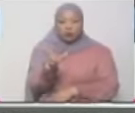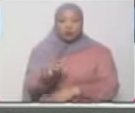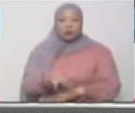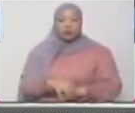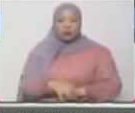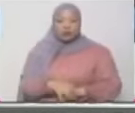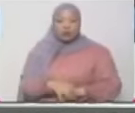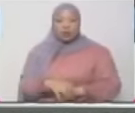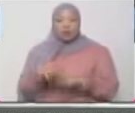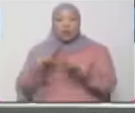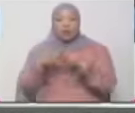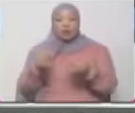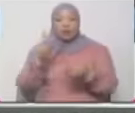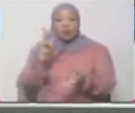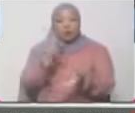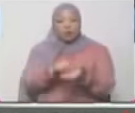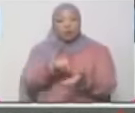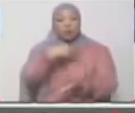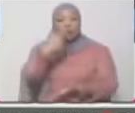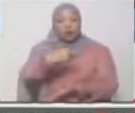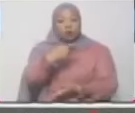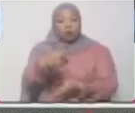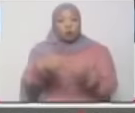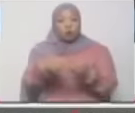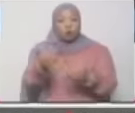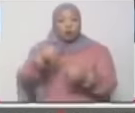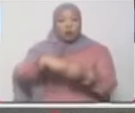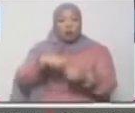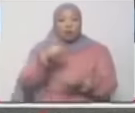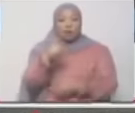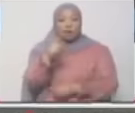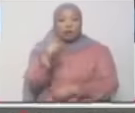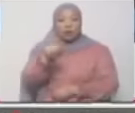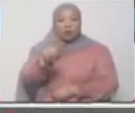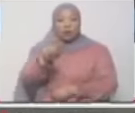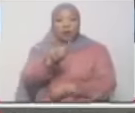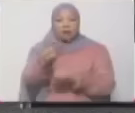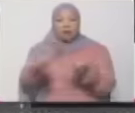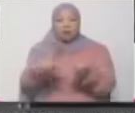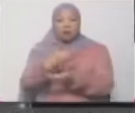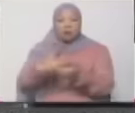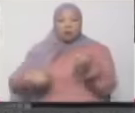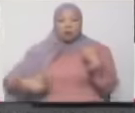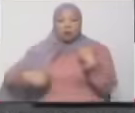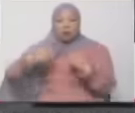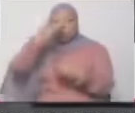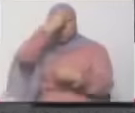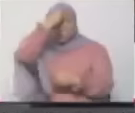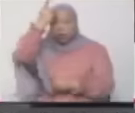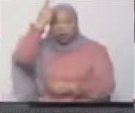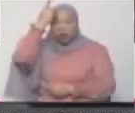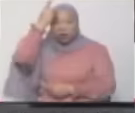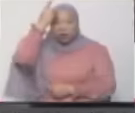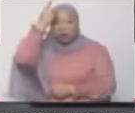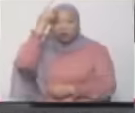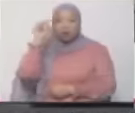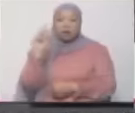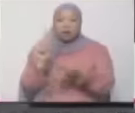al gran Polo Patriótico. Aquí está su primer vicepresidente, Diosdado Cabello Rondón, su